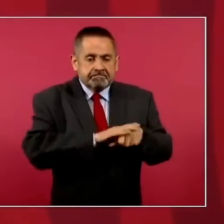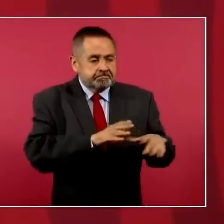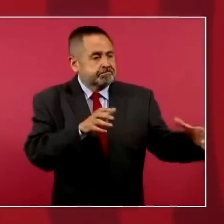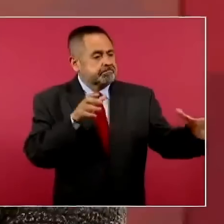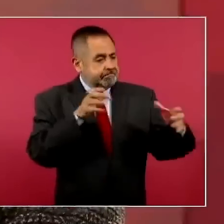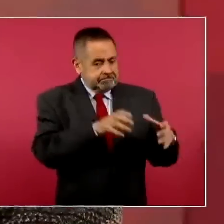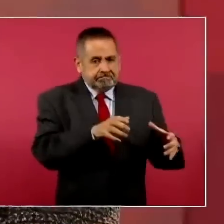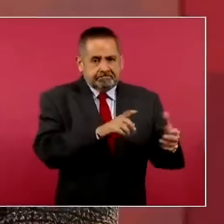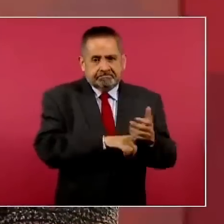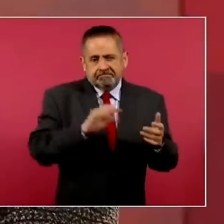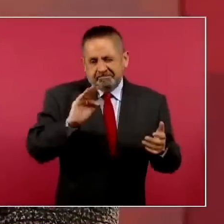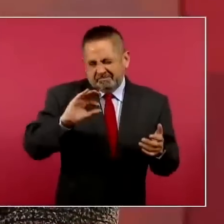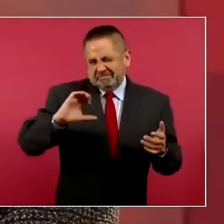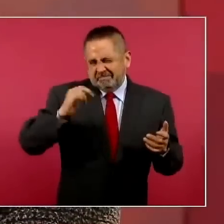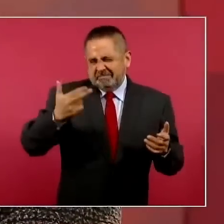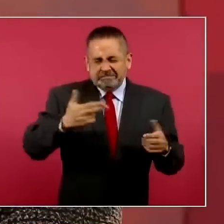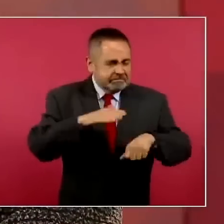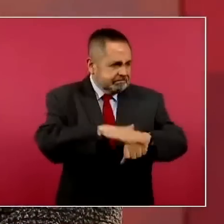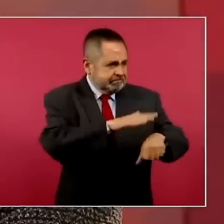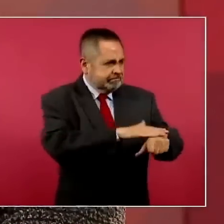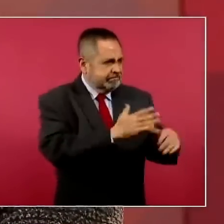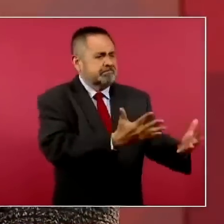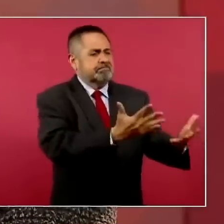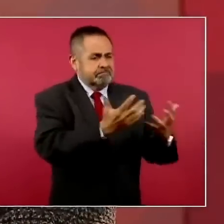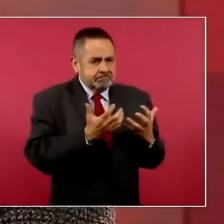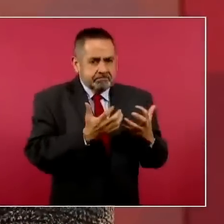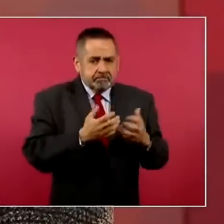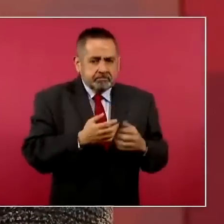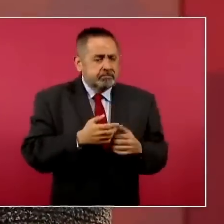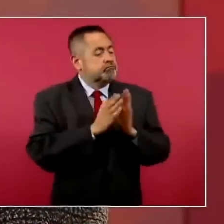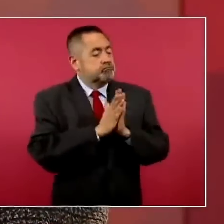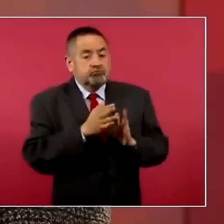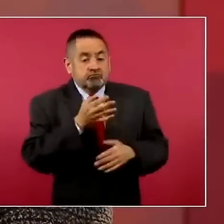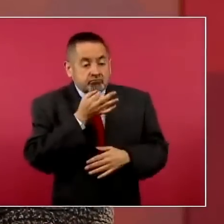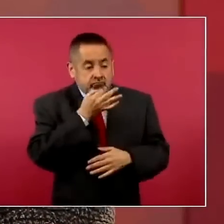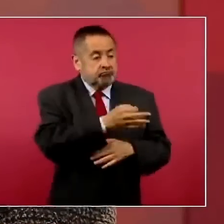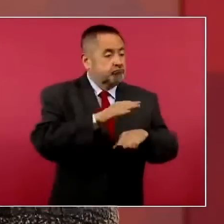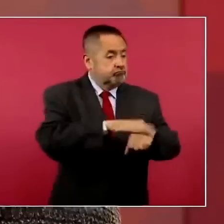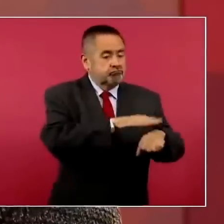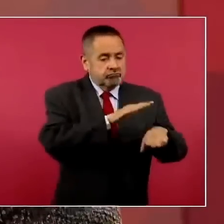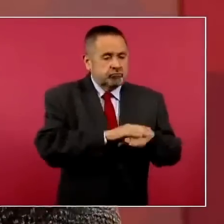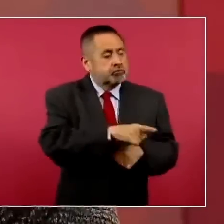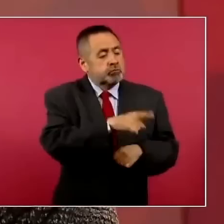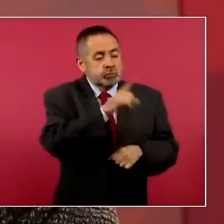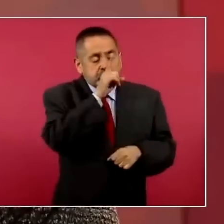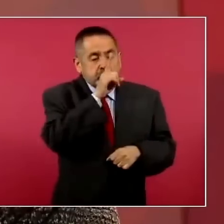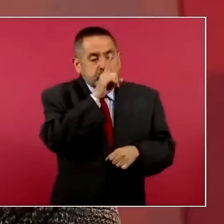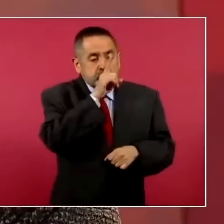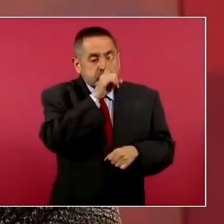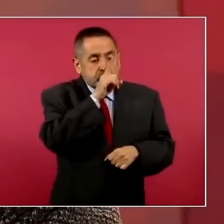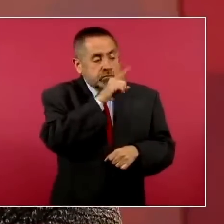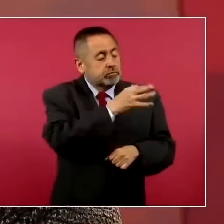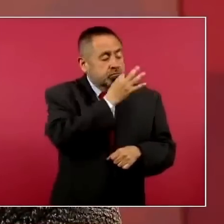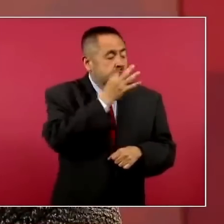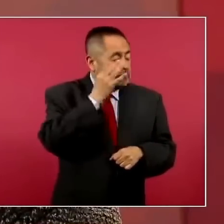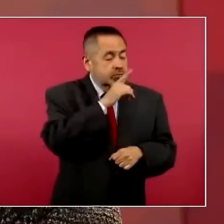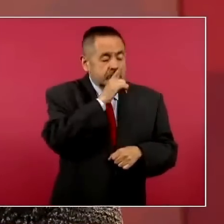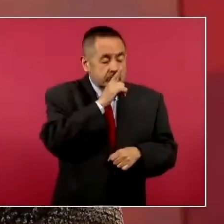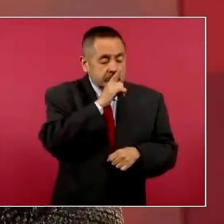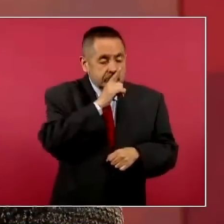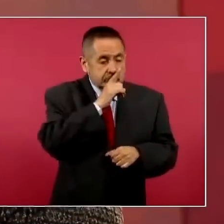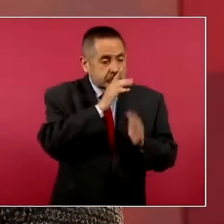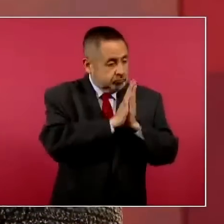por Calderón y les pidió que guardaran silencio